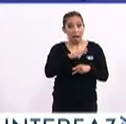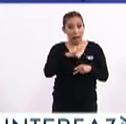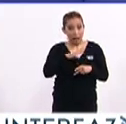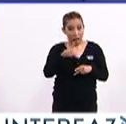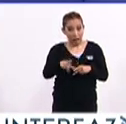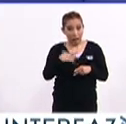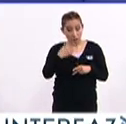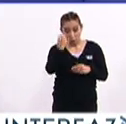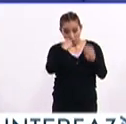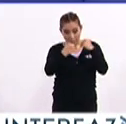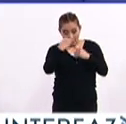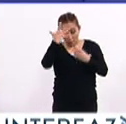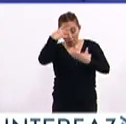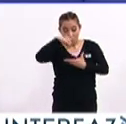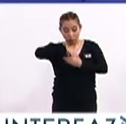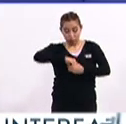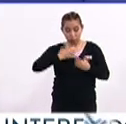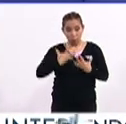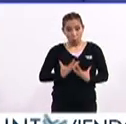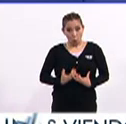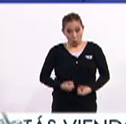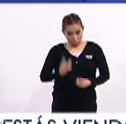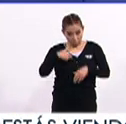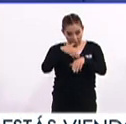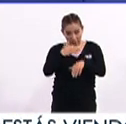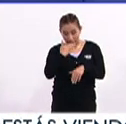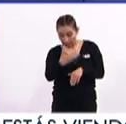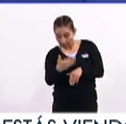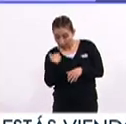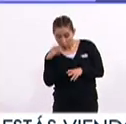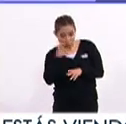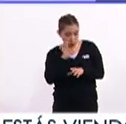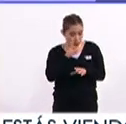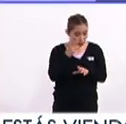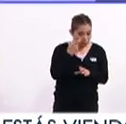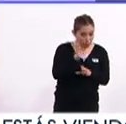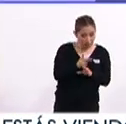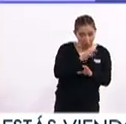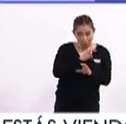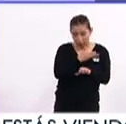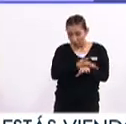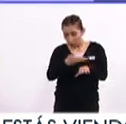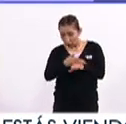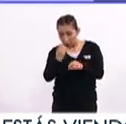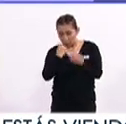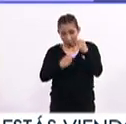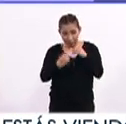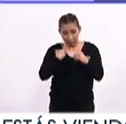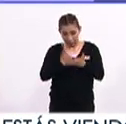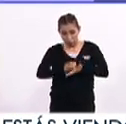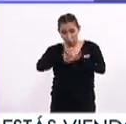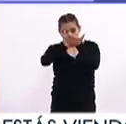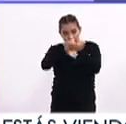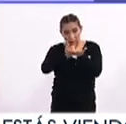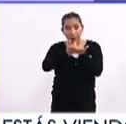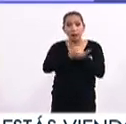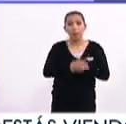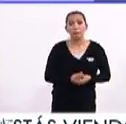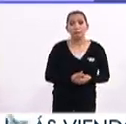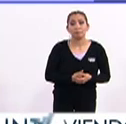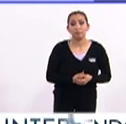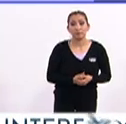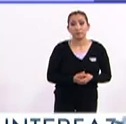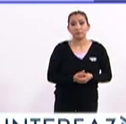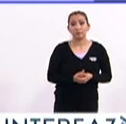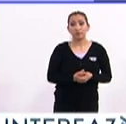está absorbiendo o no, claro, si está cumpliendo con esto, y bueno, todos los procesos, todo lo que implica el que el producto se